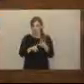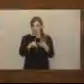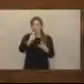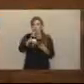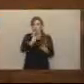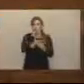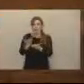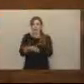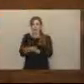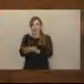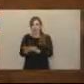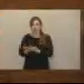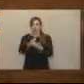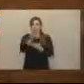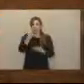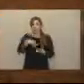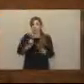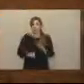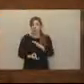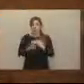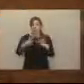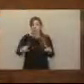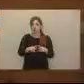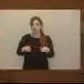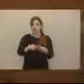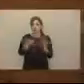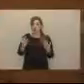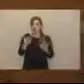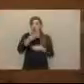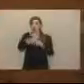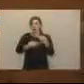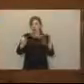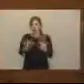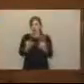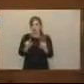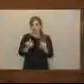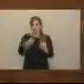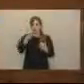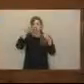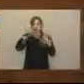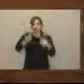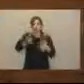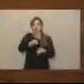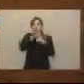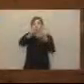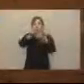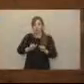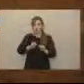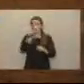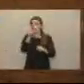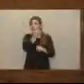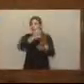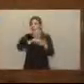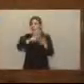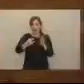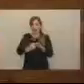solicitamos que a la vista de todo lo ocurrido en esta sociedad, lo que se haga es verificar y emitir un informe a través de una ingeniería externa que